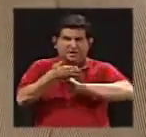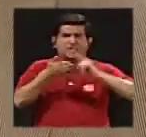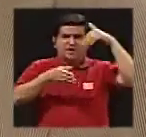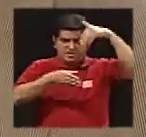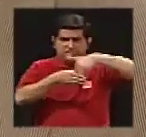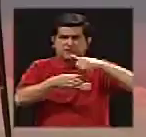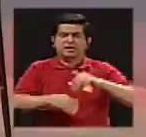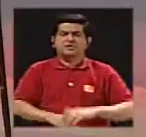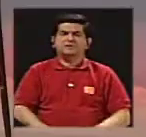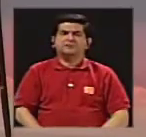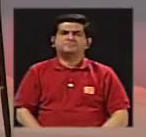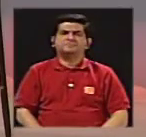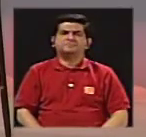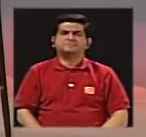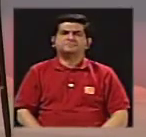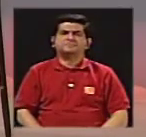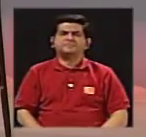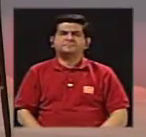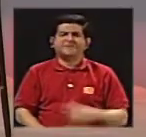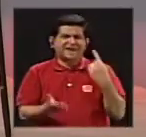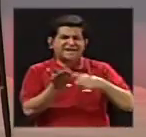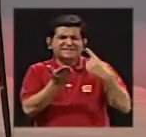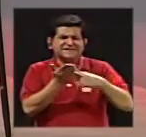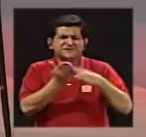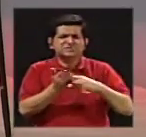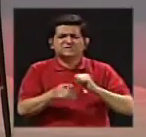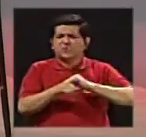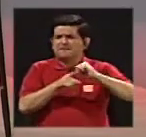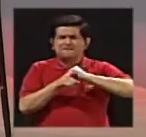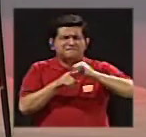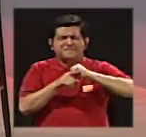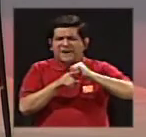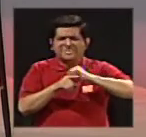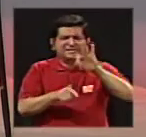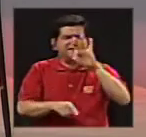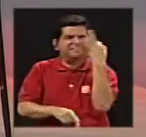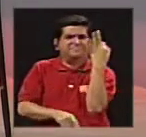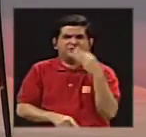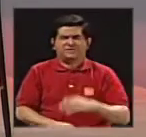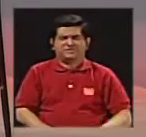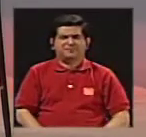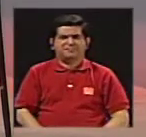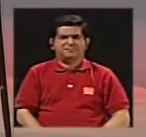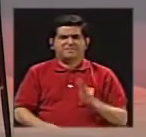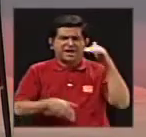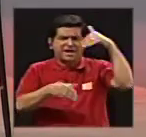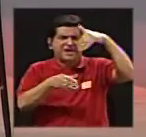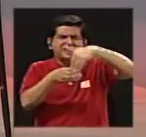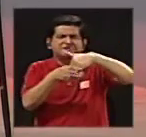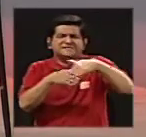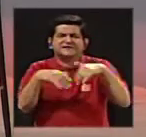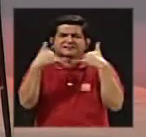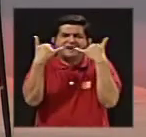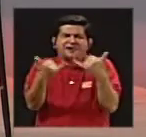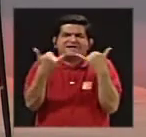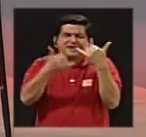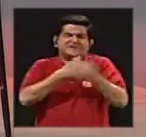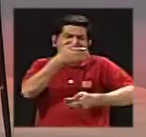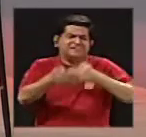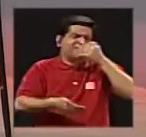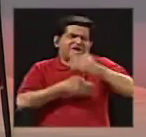eh Cómo cómo esa discusión en términos prácticos eh se insertaría en el en el